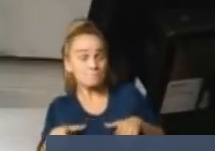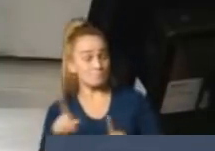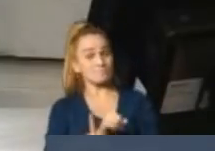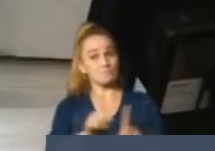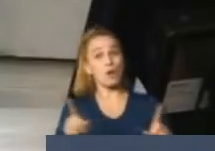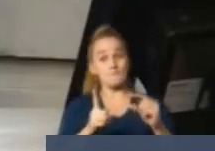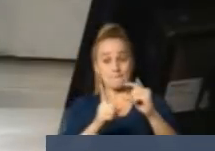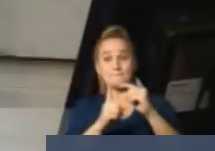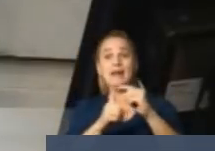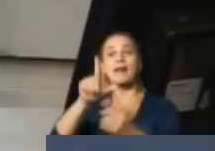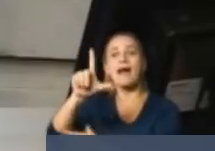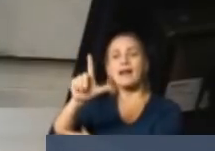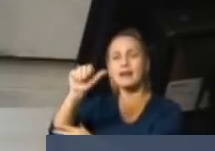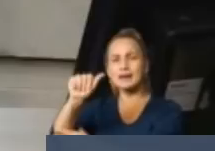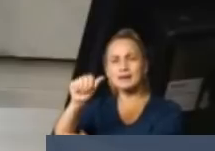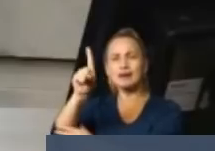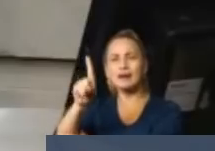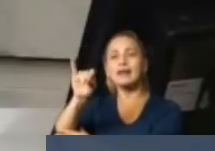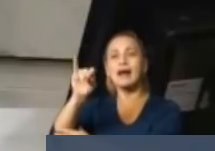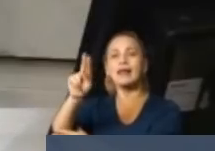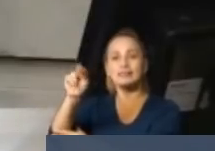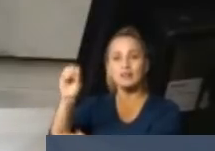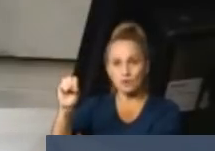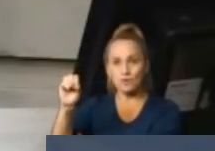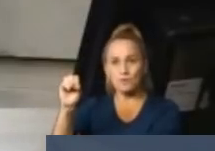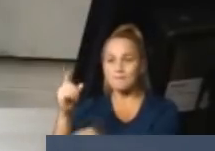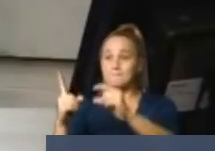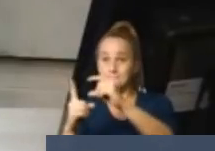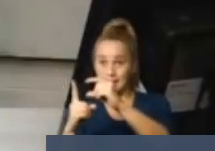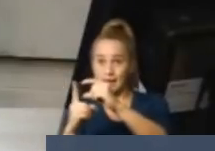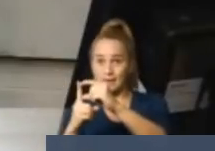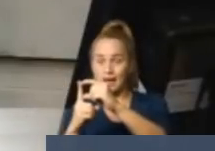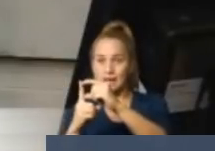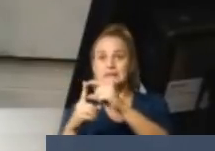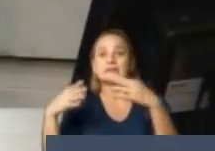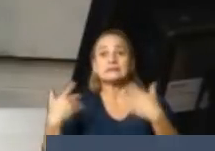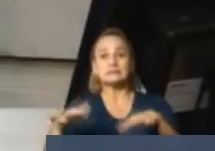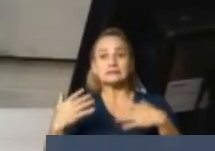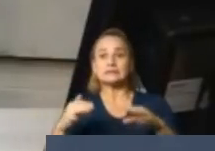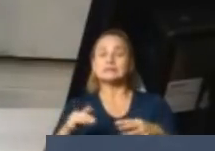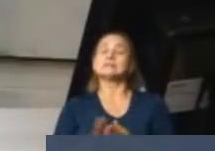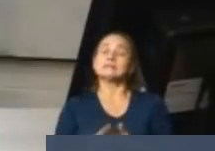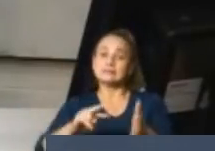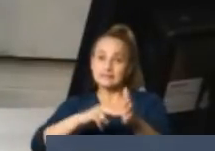Iba a utilizar la palabra ladino, pero ladino es una palabra profundamente